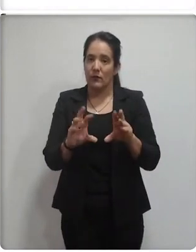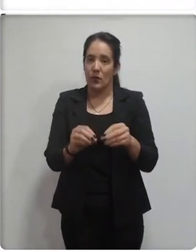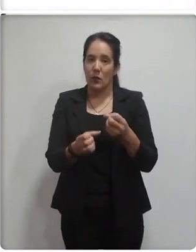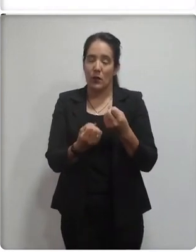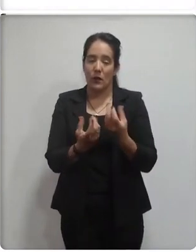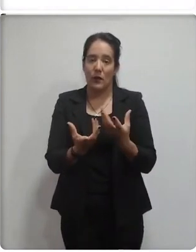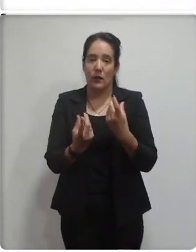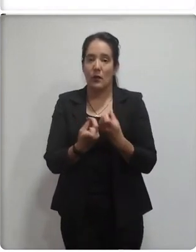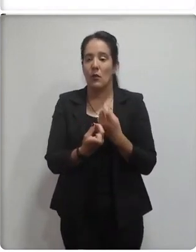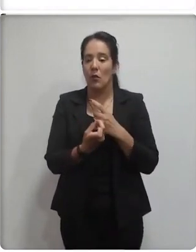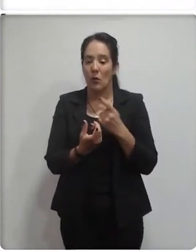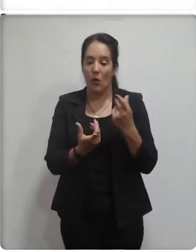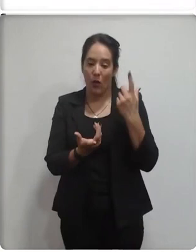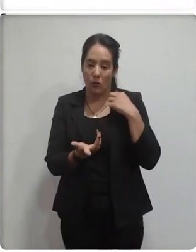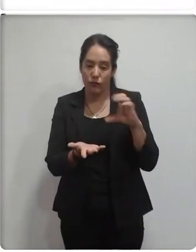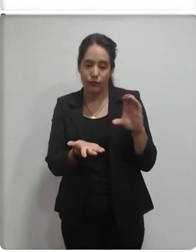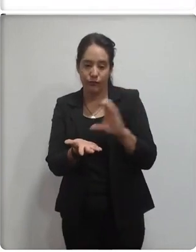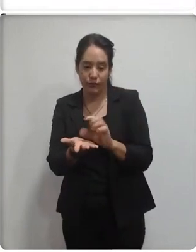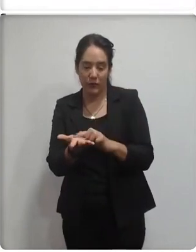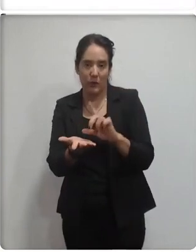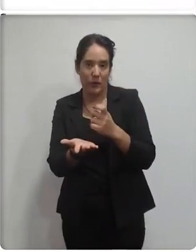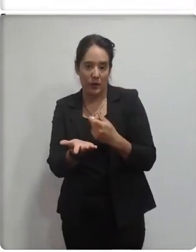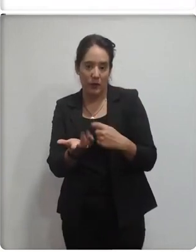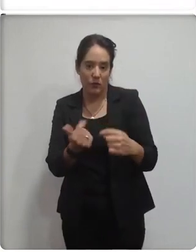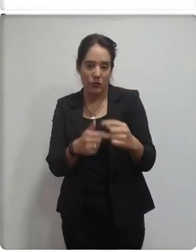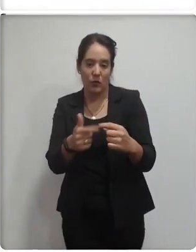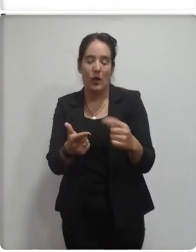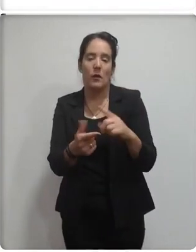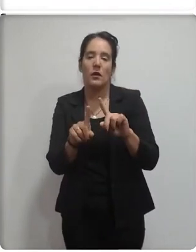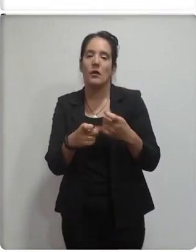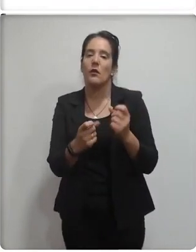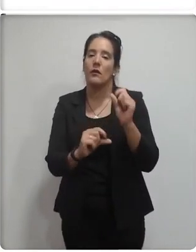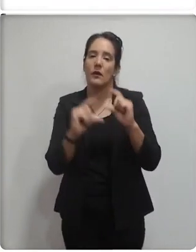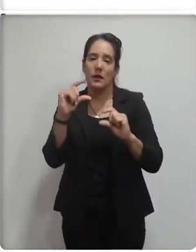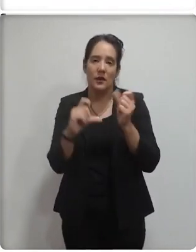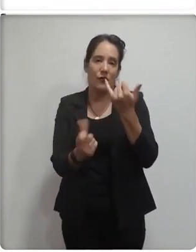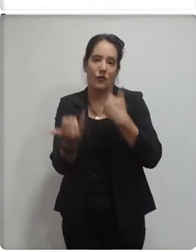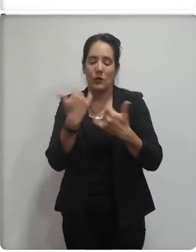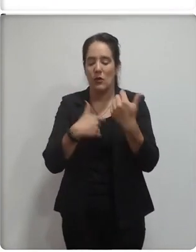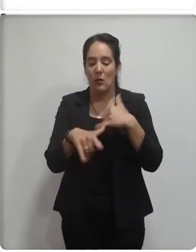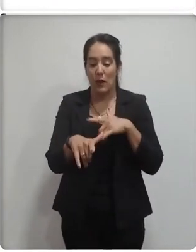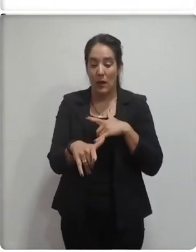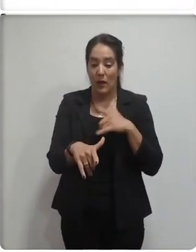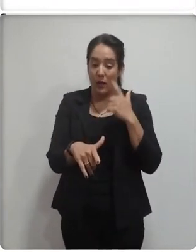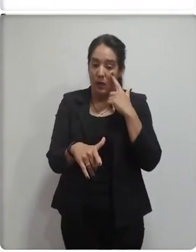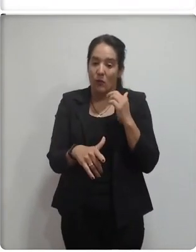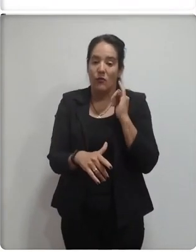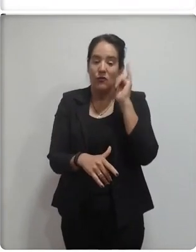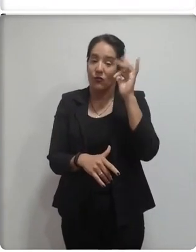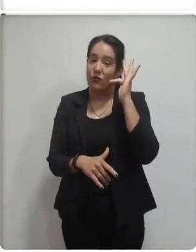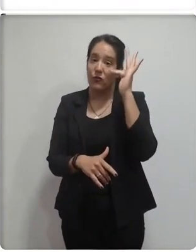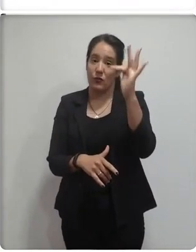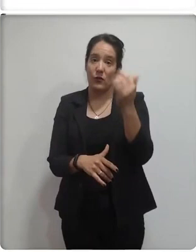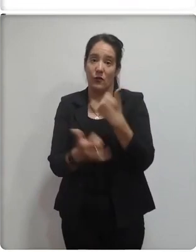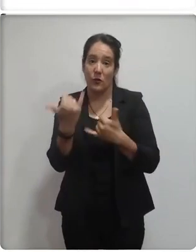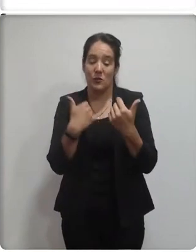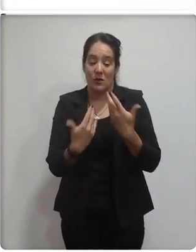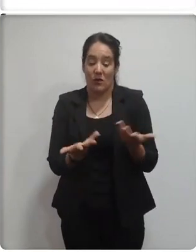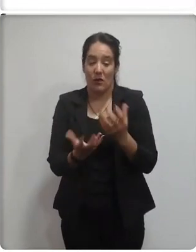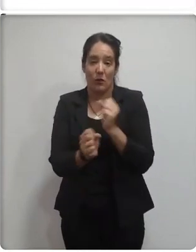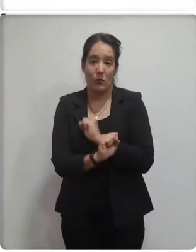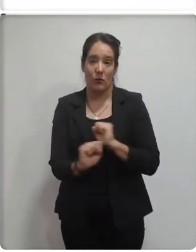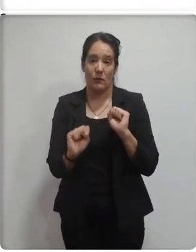buen uso de los recursos, pero también porque estadísticamente tenemos que poder obtener datos que hoy no podemos obtener de los